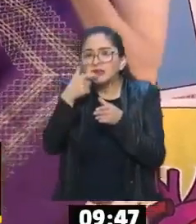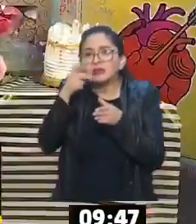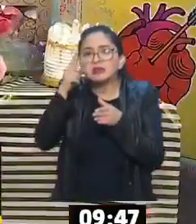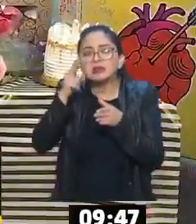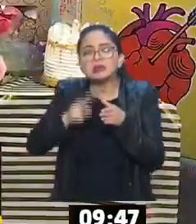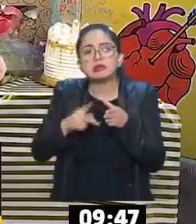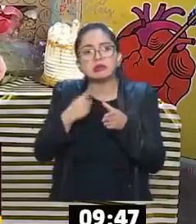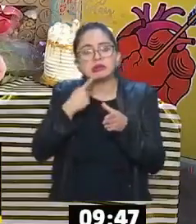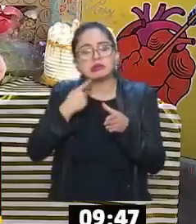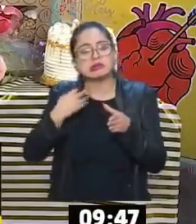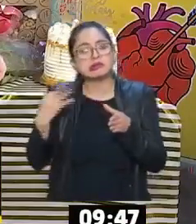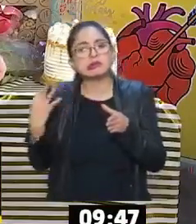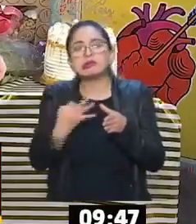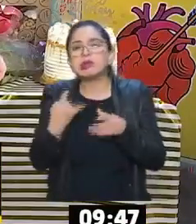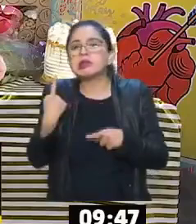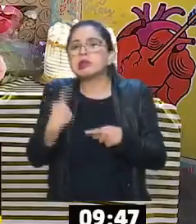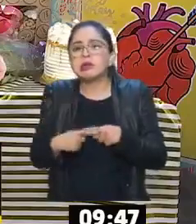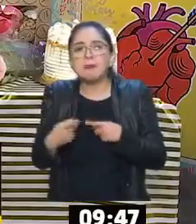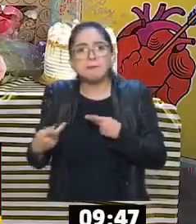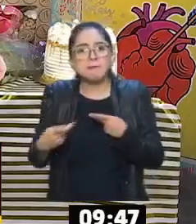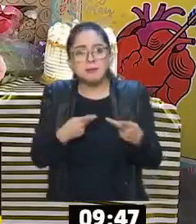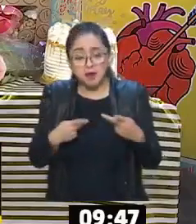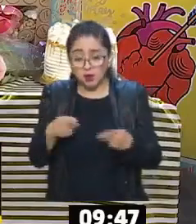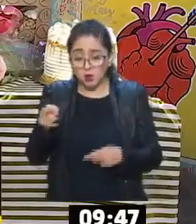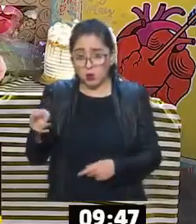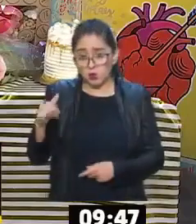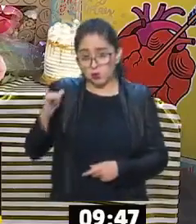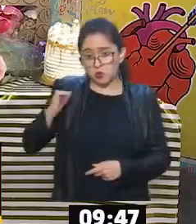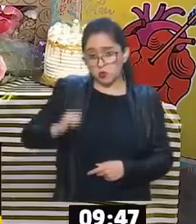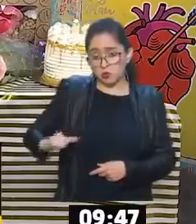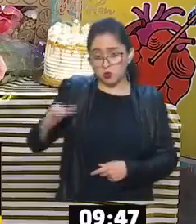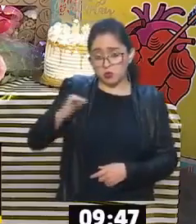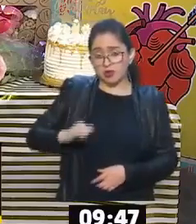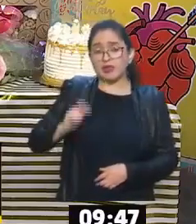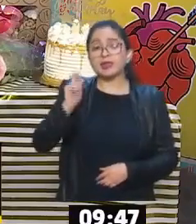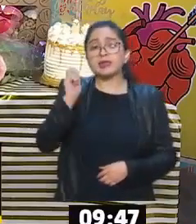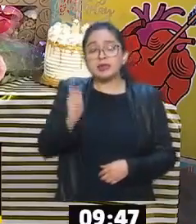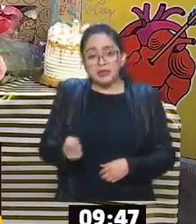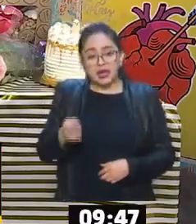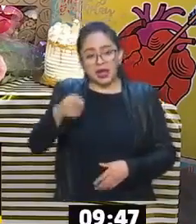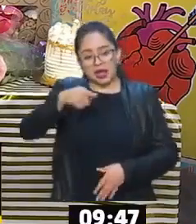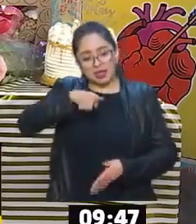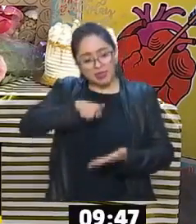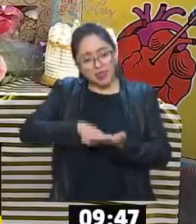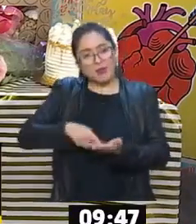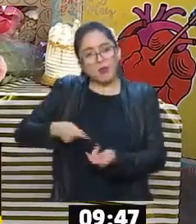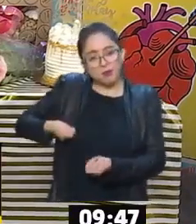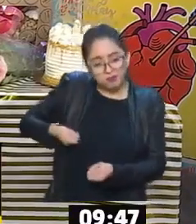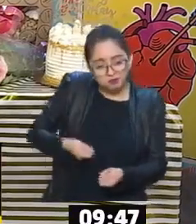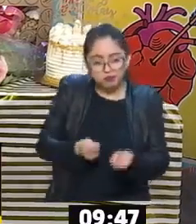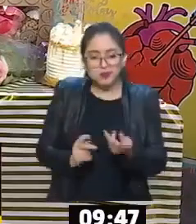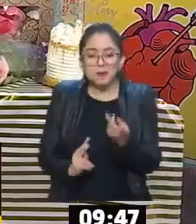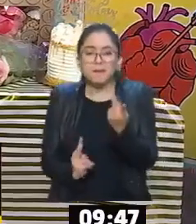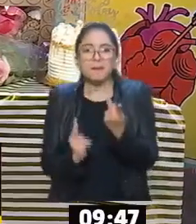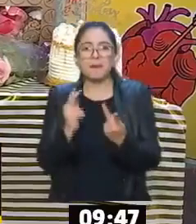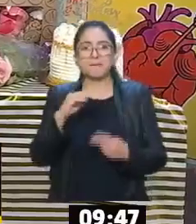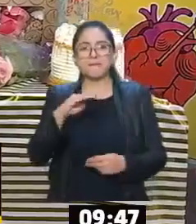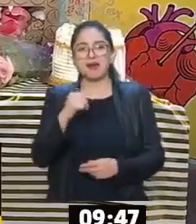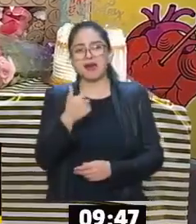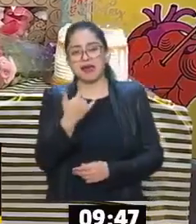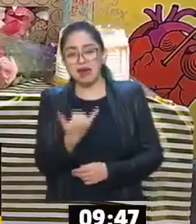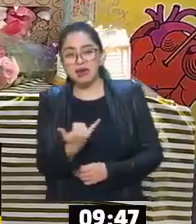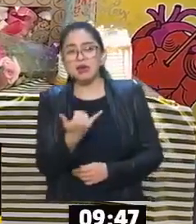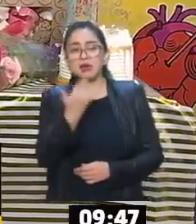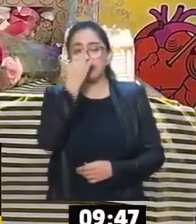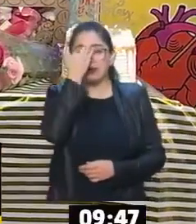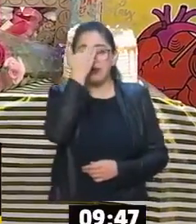exquisitez prehispánica, verdaderamente. Estamos hablando del corazón del maguey. Es un producto que ha tenido que pasar por lo menos